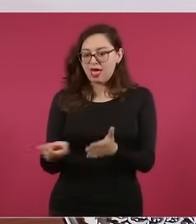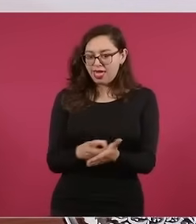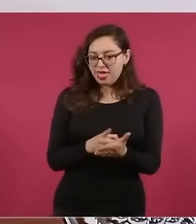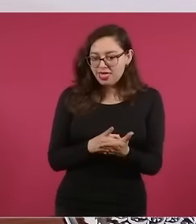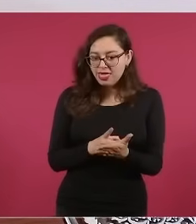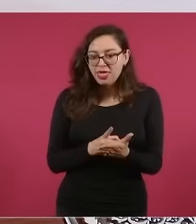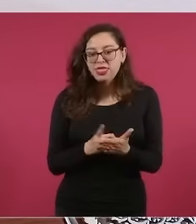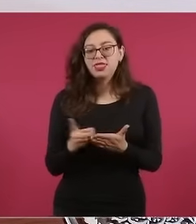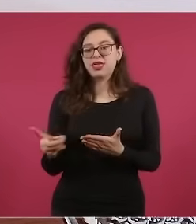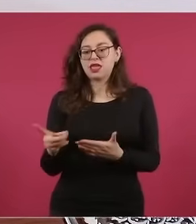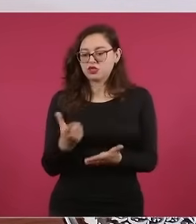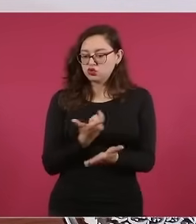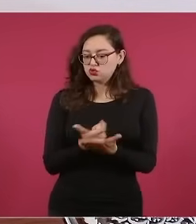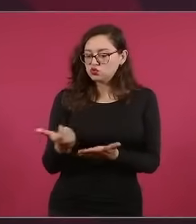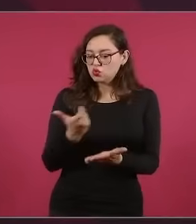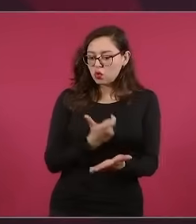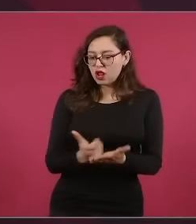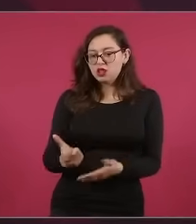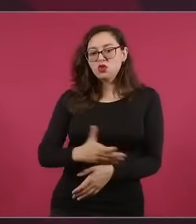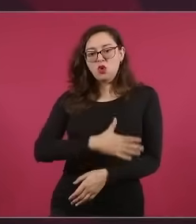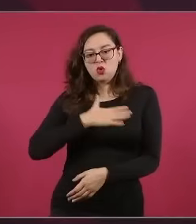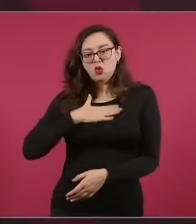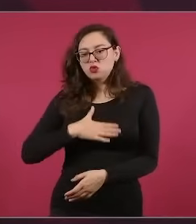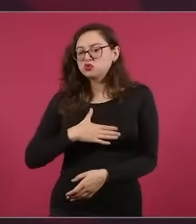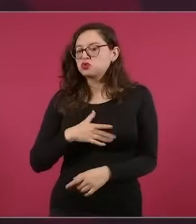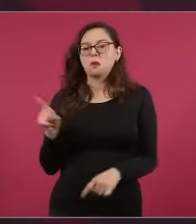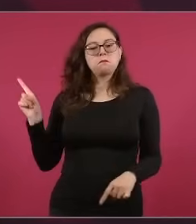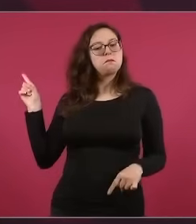derecho a un salario justo,